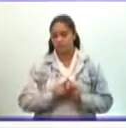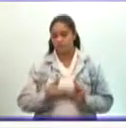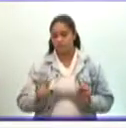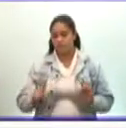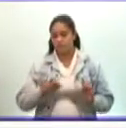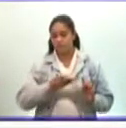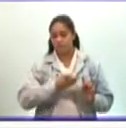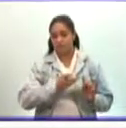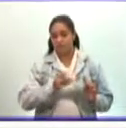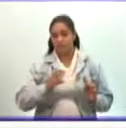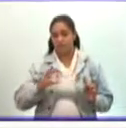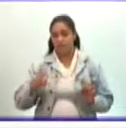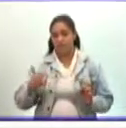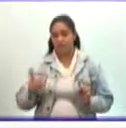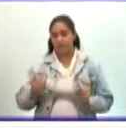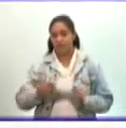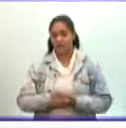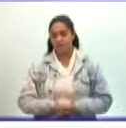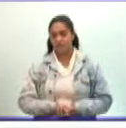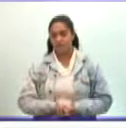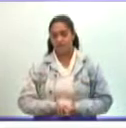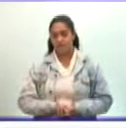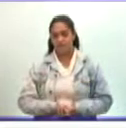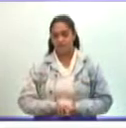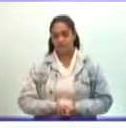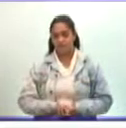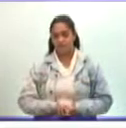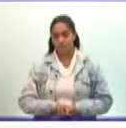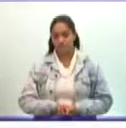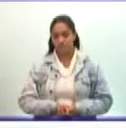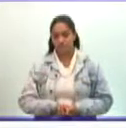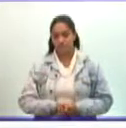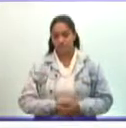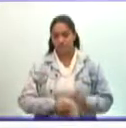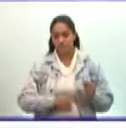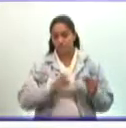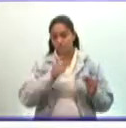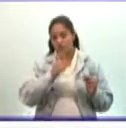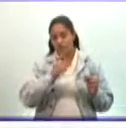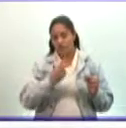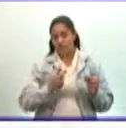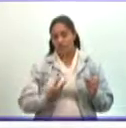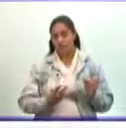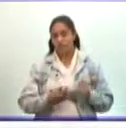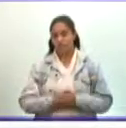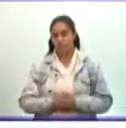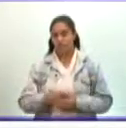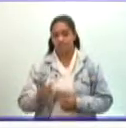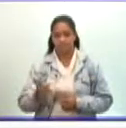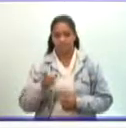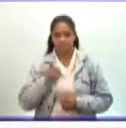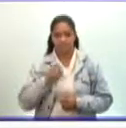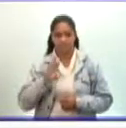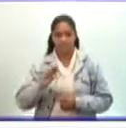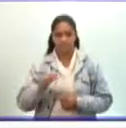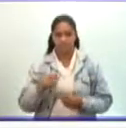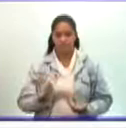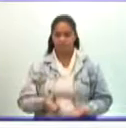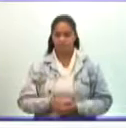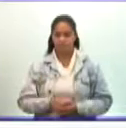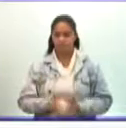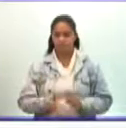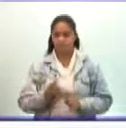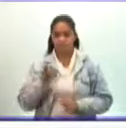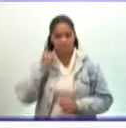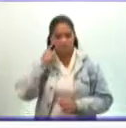AD con el segmento X sub 2. Rápidamente me dirás, pero no